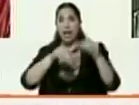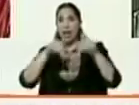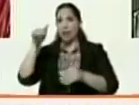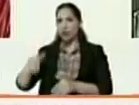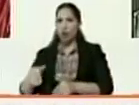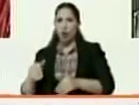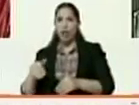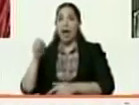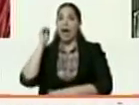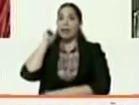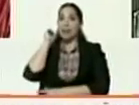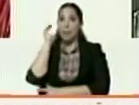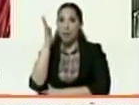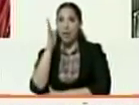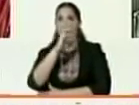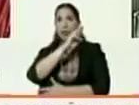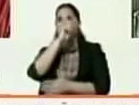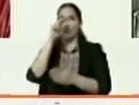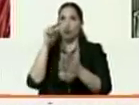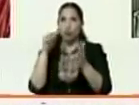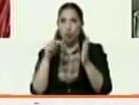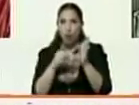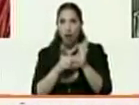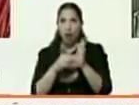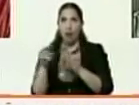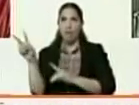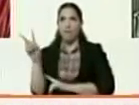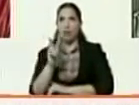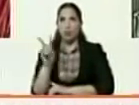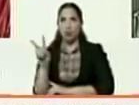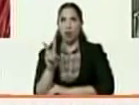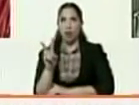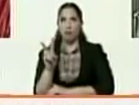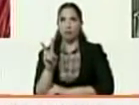a la Asamblea Nacional de Venezuela.